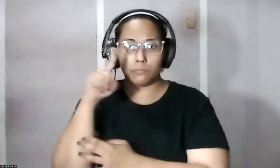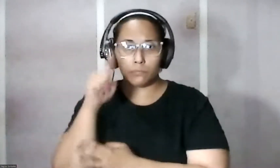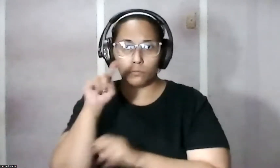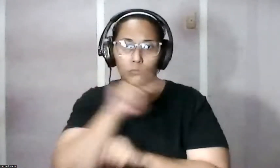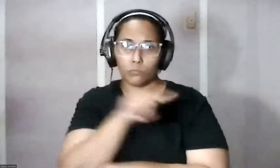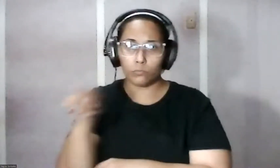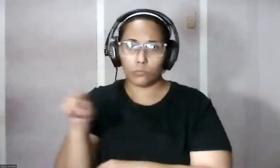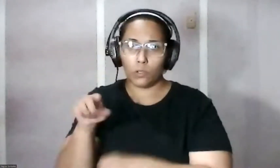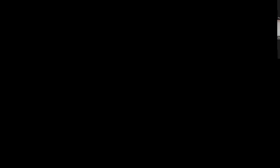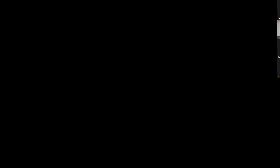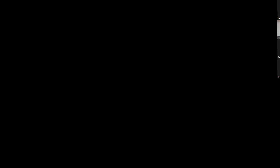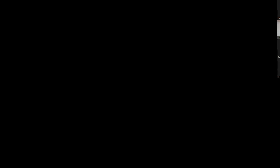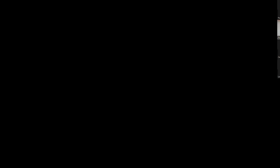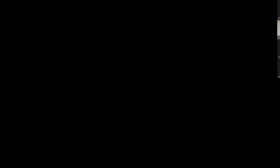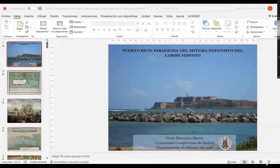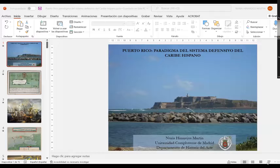mi PowerPoint.